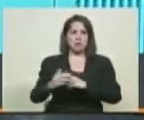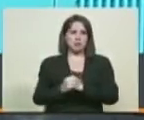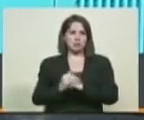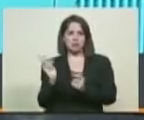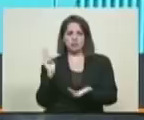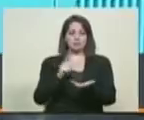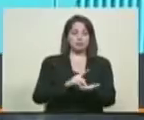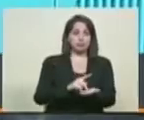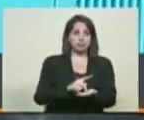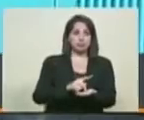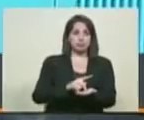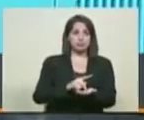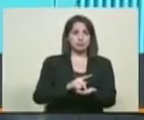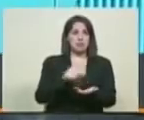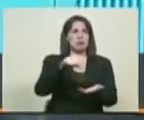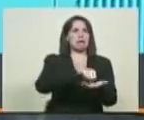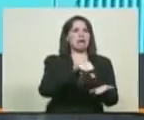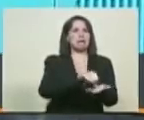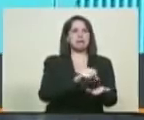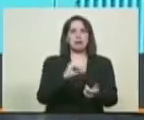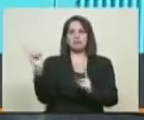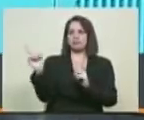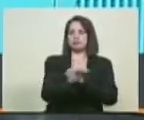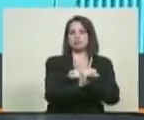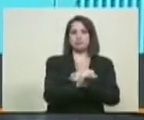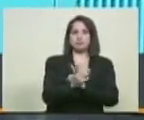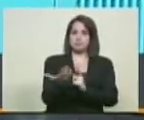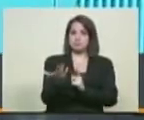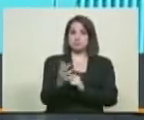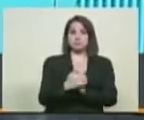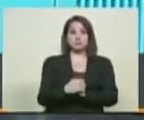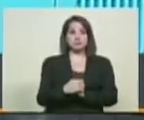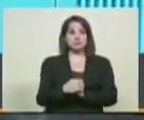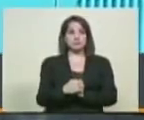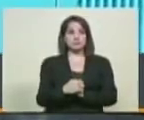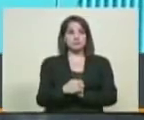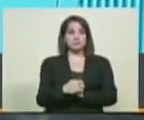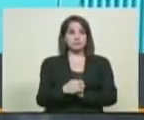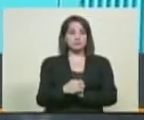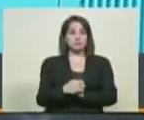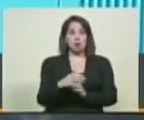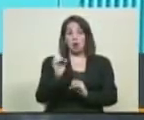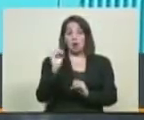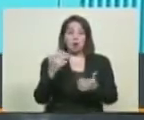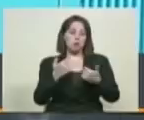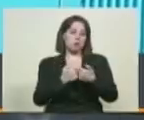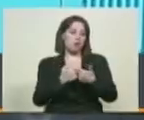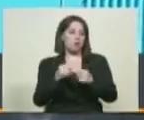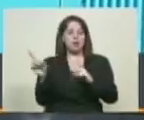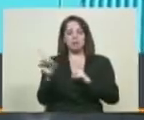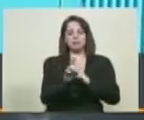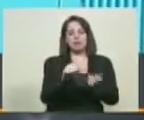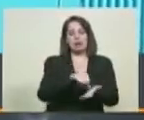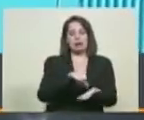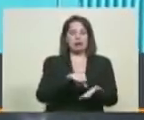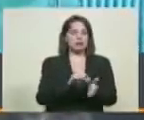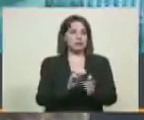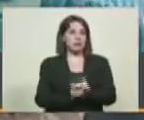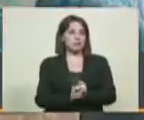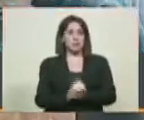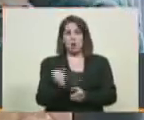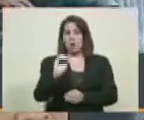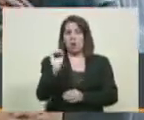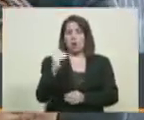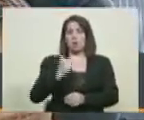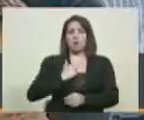Y mañana estar en Catia, porque trabaja en Catia, o tiene una novia en Catia. O cualquiera